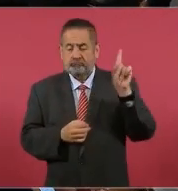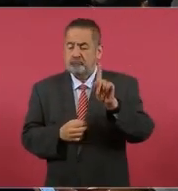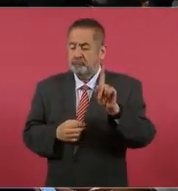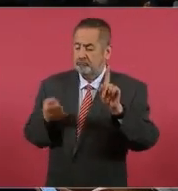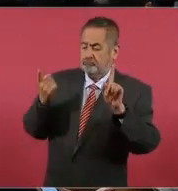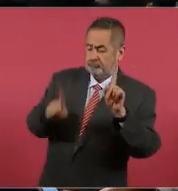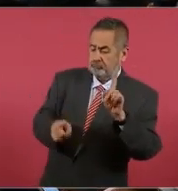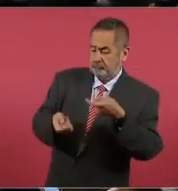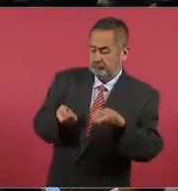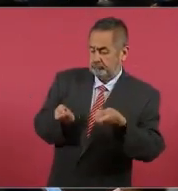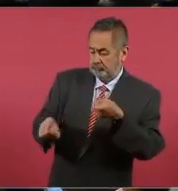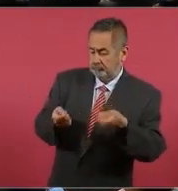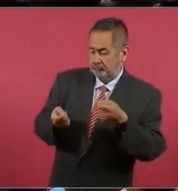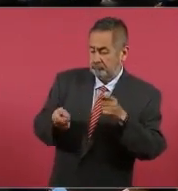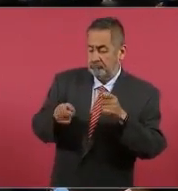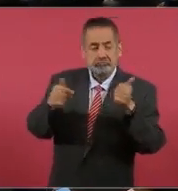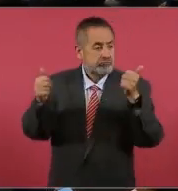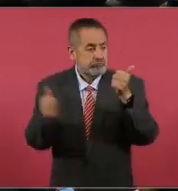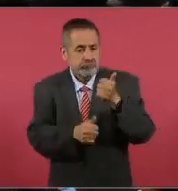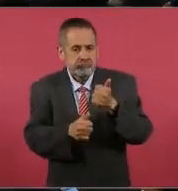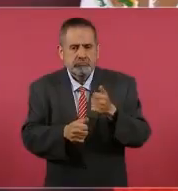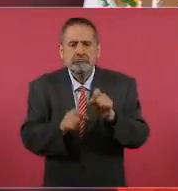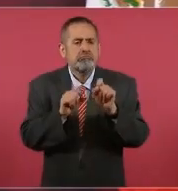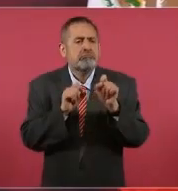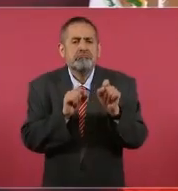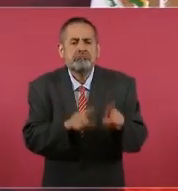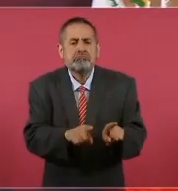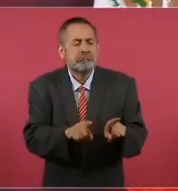colonial no se modificó